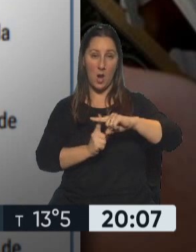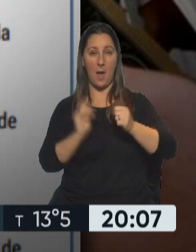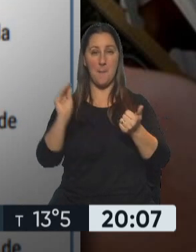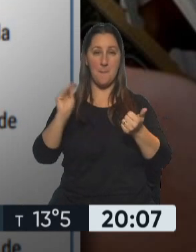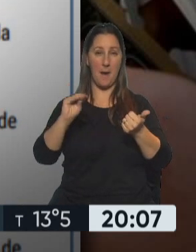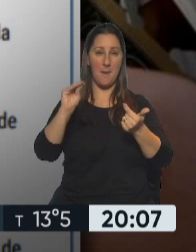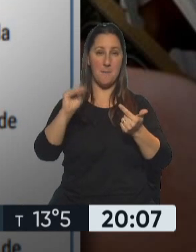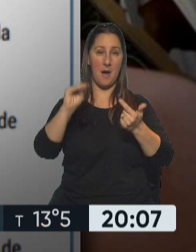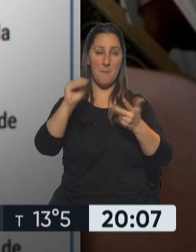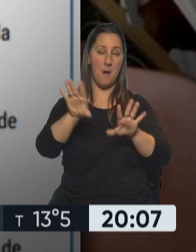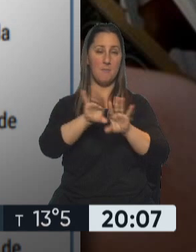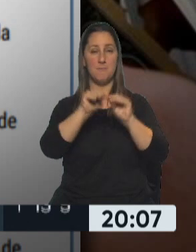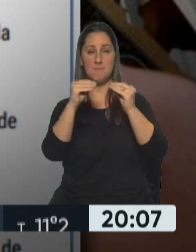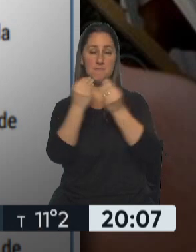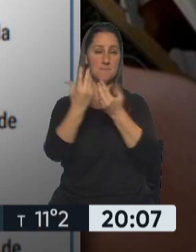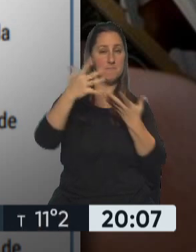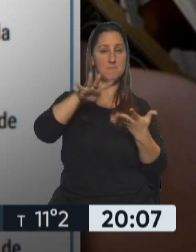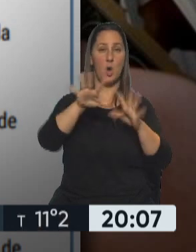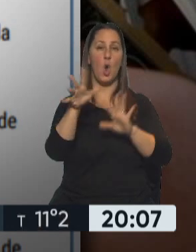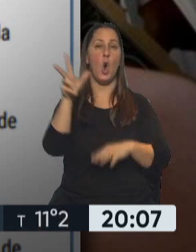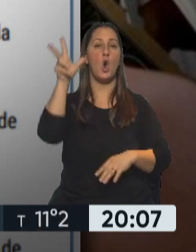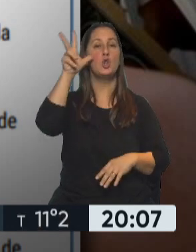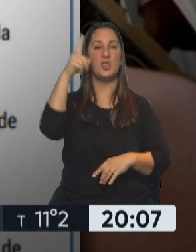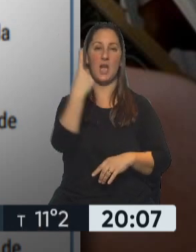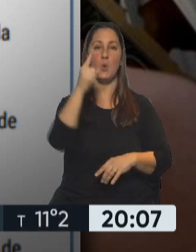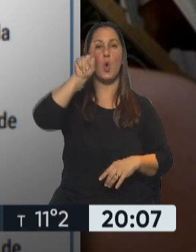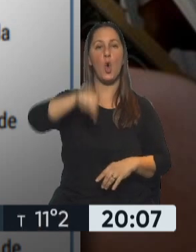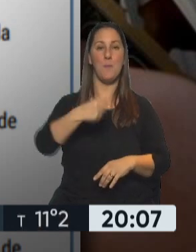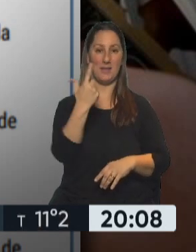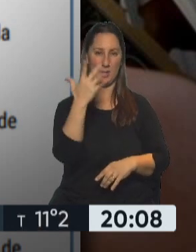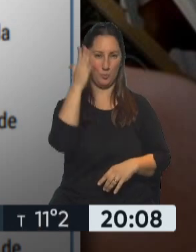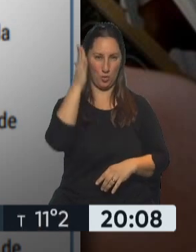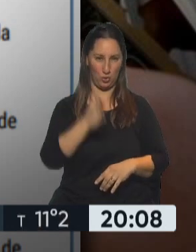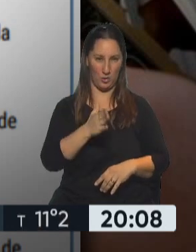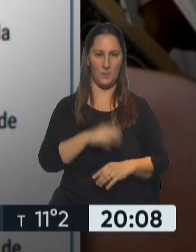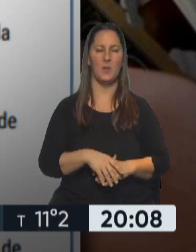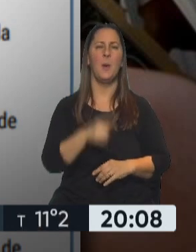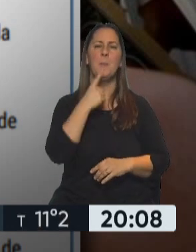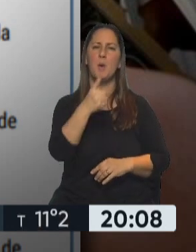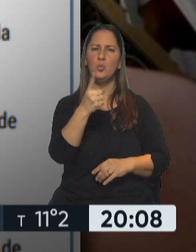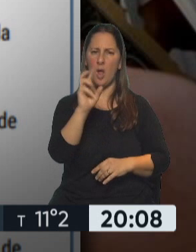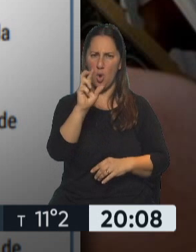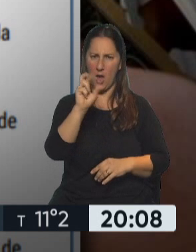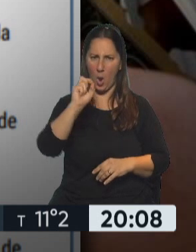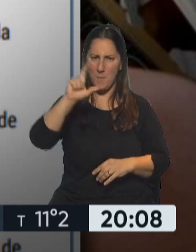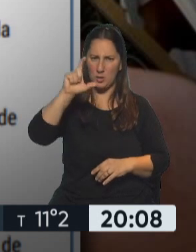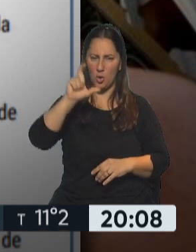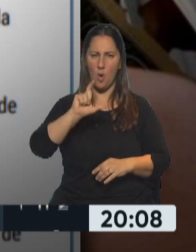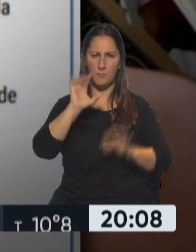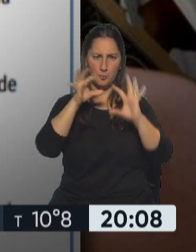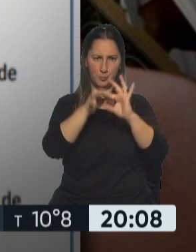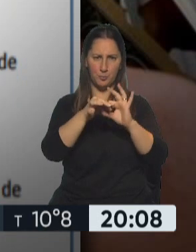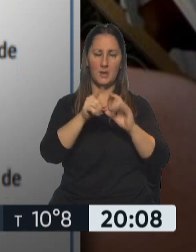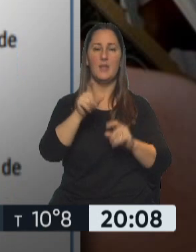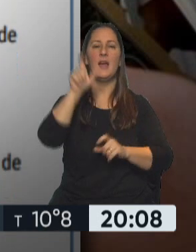cositas te terminan dando un rendimiento del 80 y 13 por el dólar o método en ese número como cuando